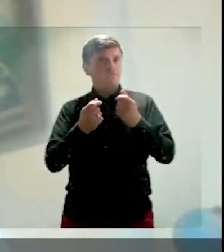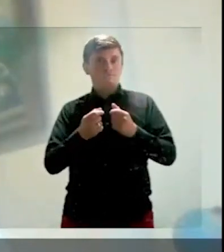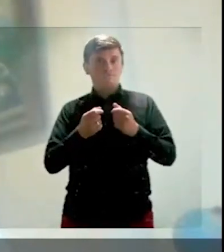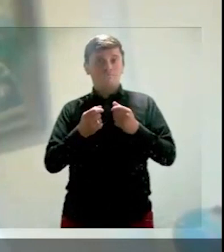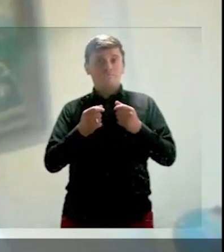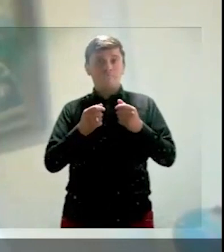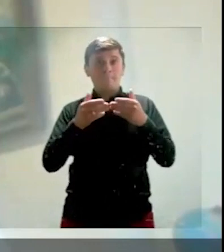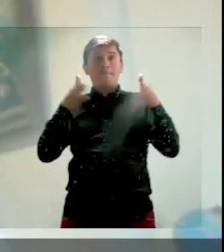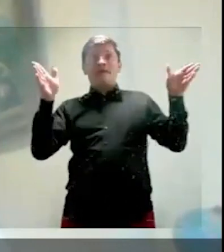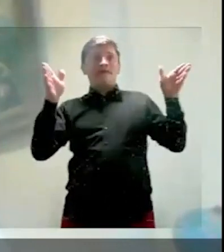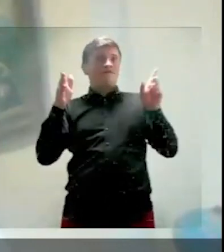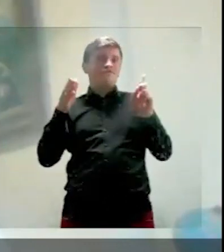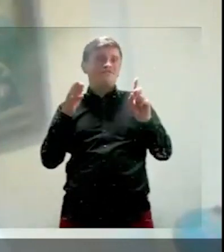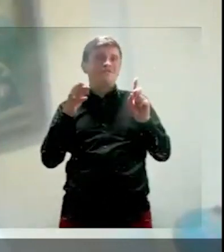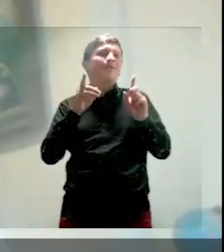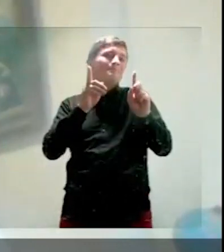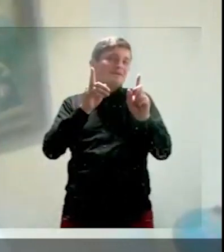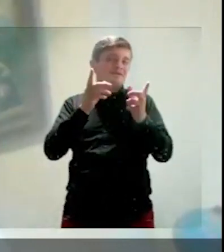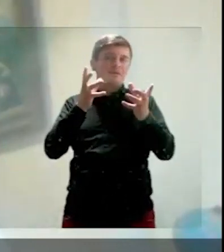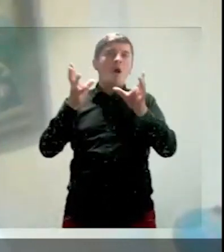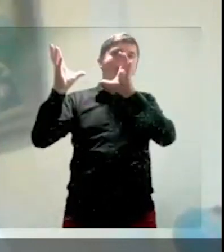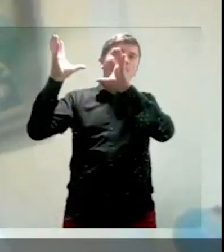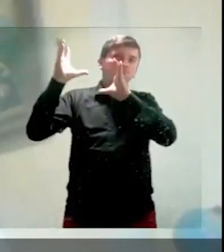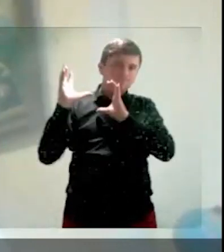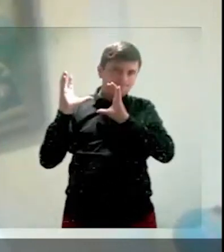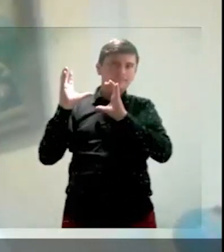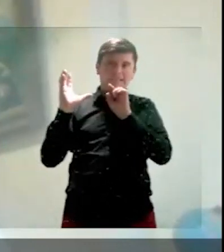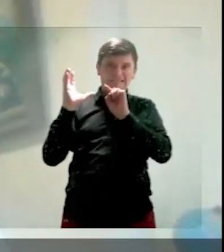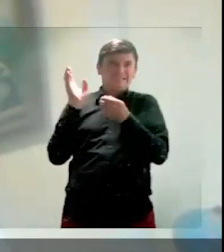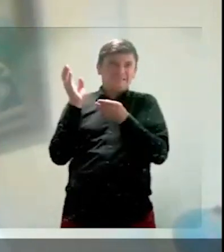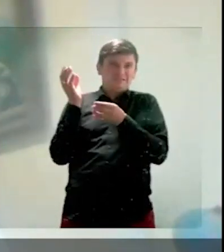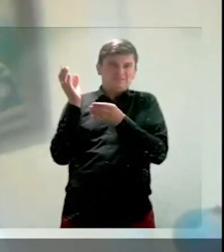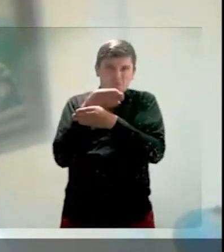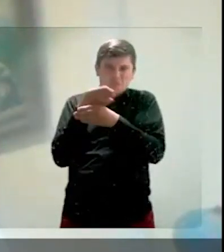abierto. Pero esa es una carga que no es solo una carga